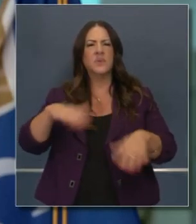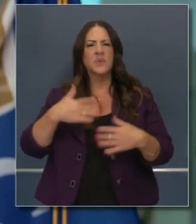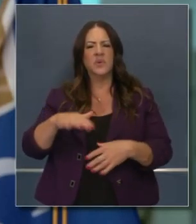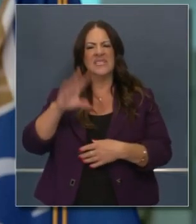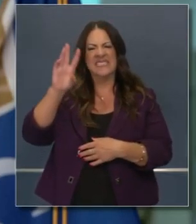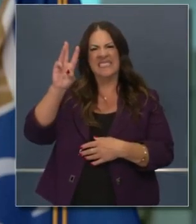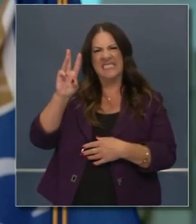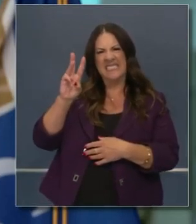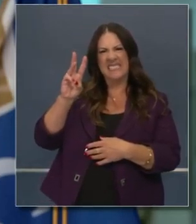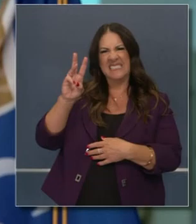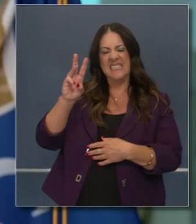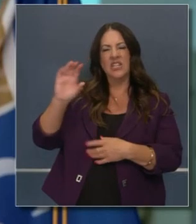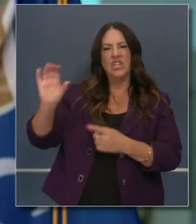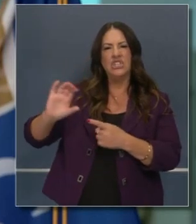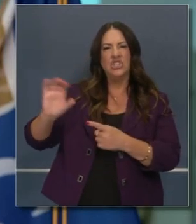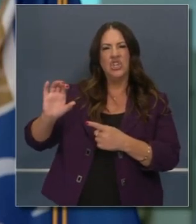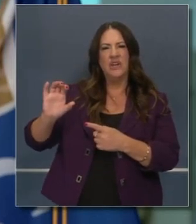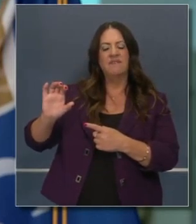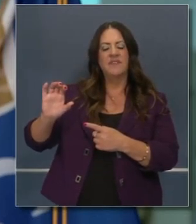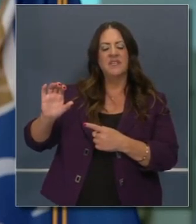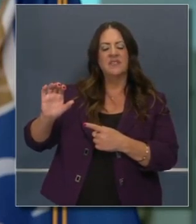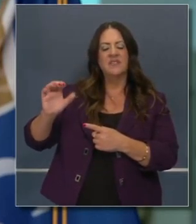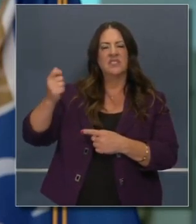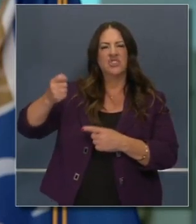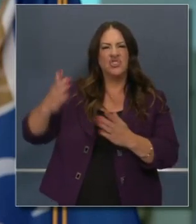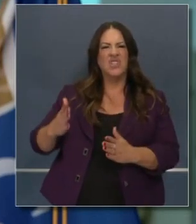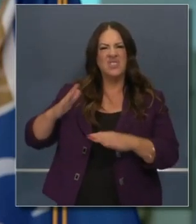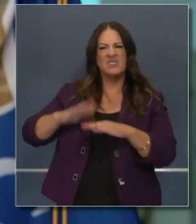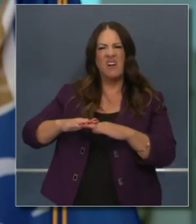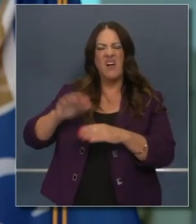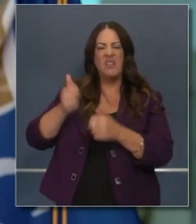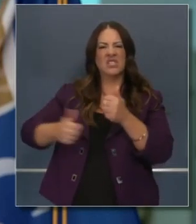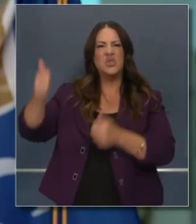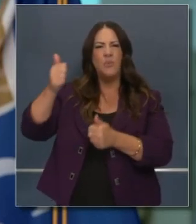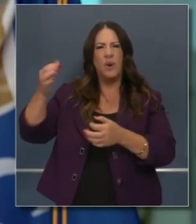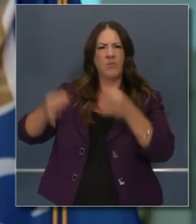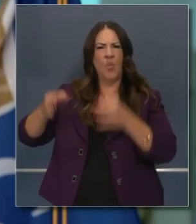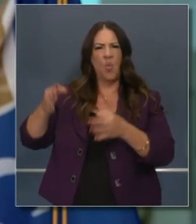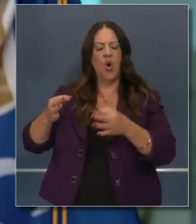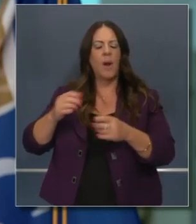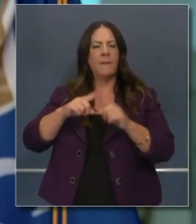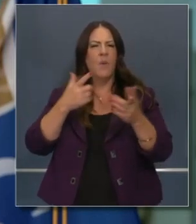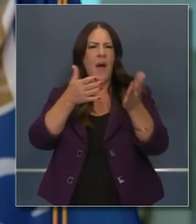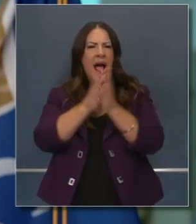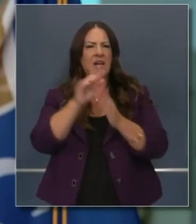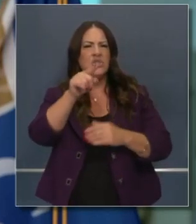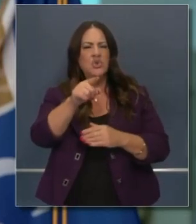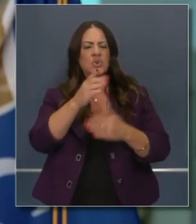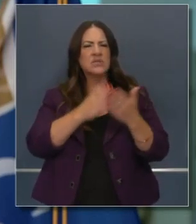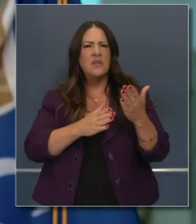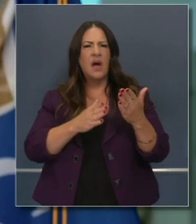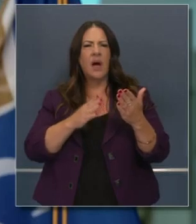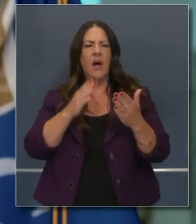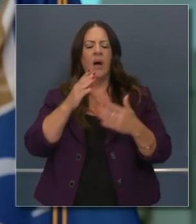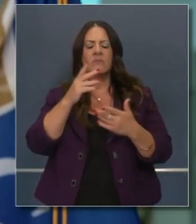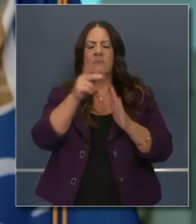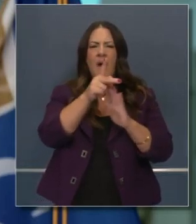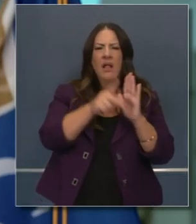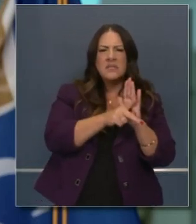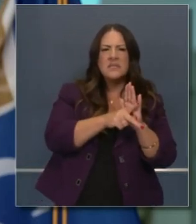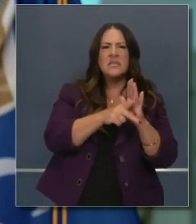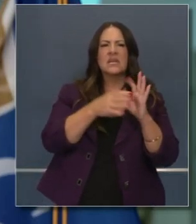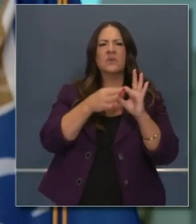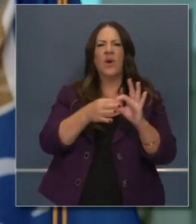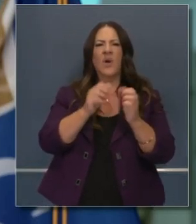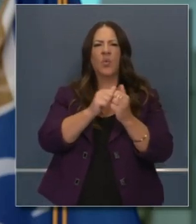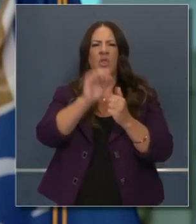que tendrá un impacto sobre los seis jueces conservadores en la Corte Suprema. ¿Puede hablarnos